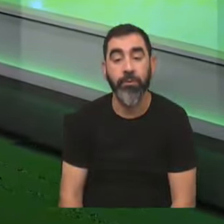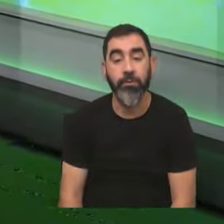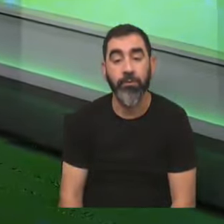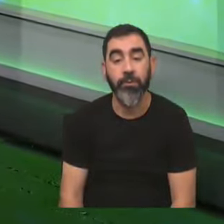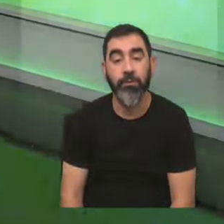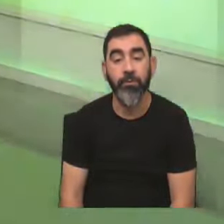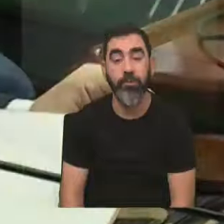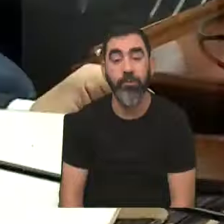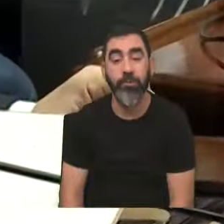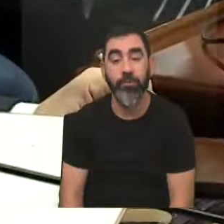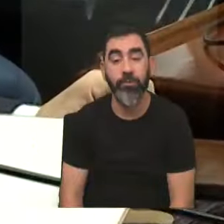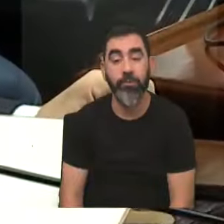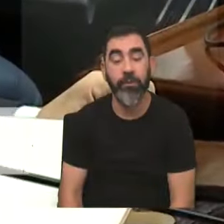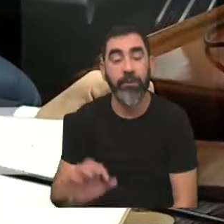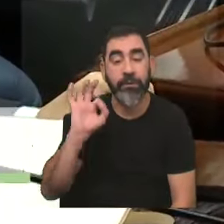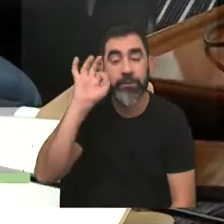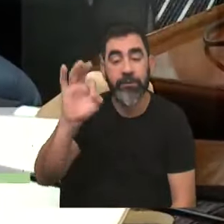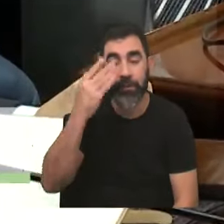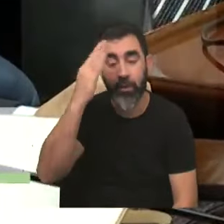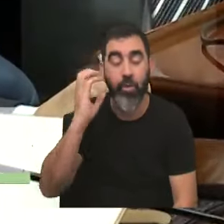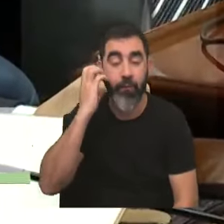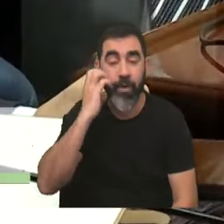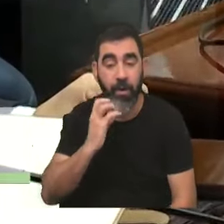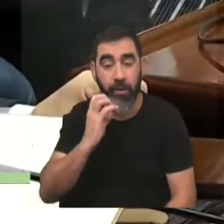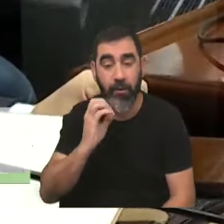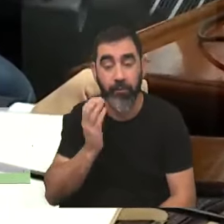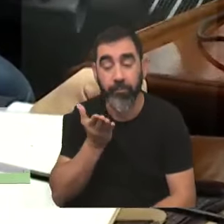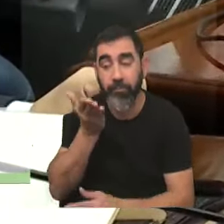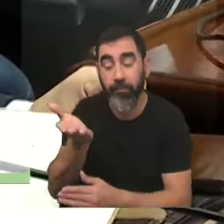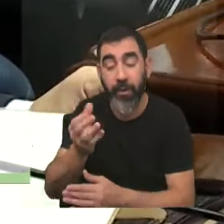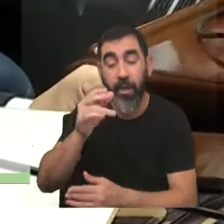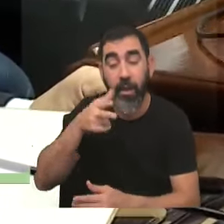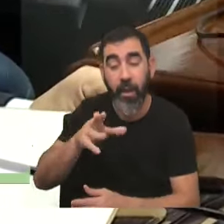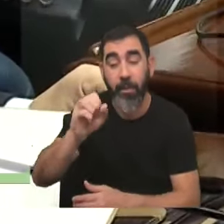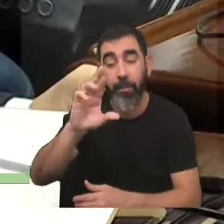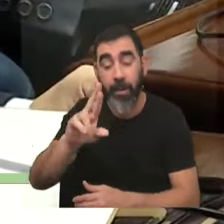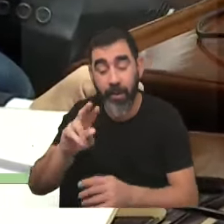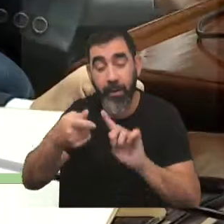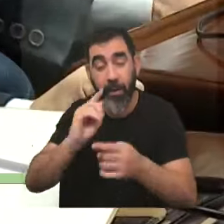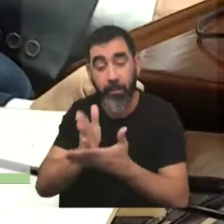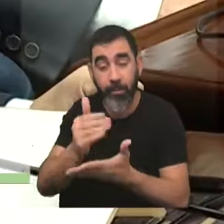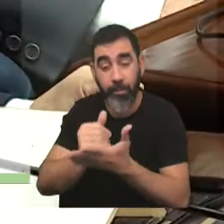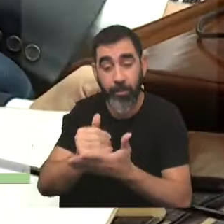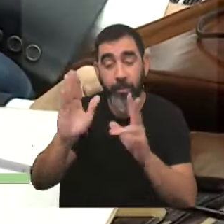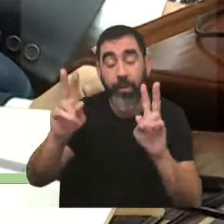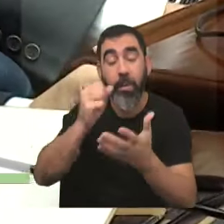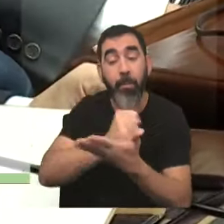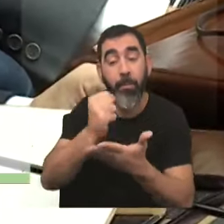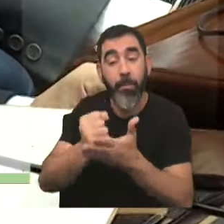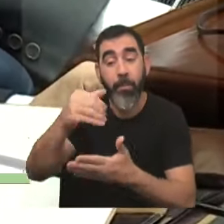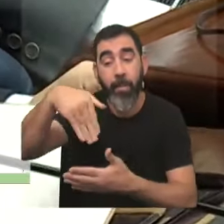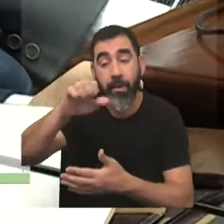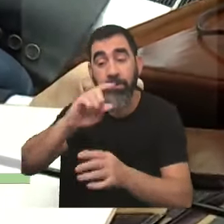luego el senador del frente amplio Mario Vergara interpelante de Heber y bustillo por el caso marset dijo que analizan futuras